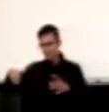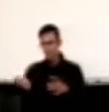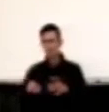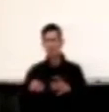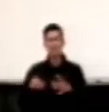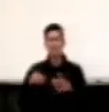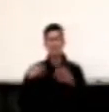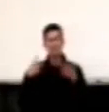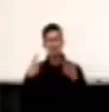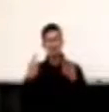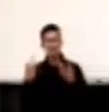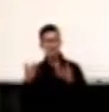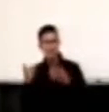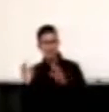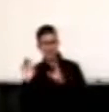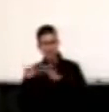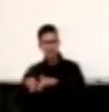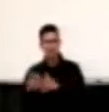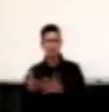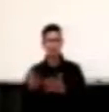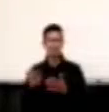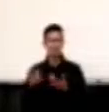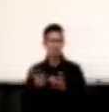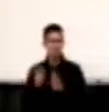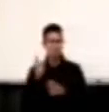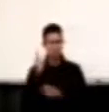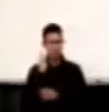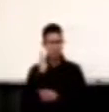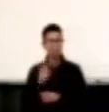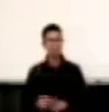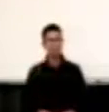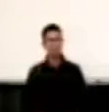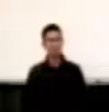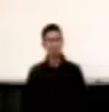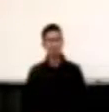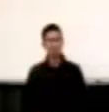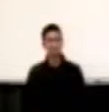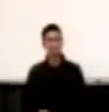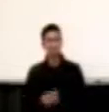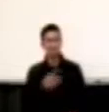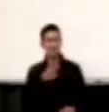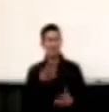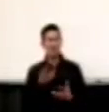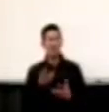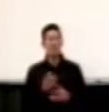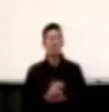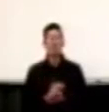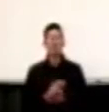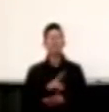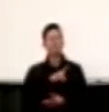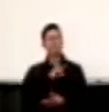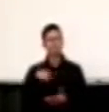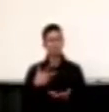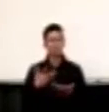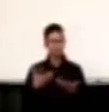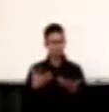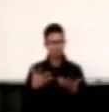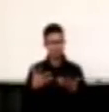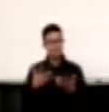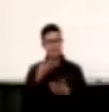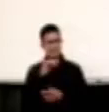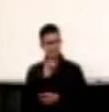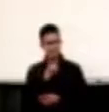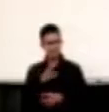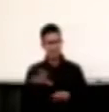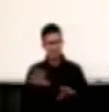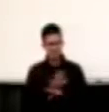destinado el ente. O que fue creado un partido político, ¿no? Desde ahí creo que tenemos que hacer ejercicio, tanto autoridades como partidos políticos, y